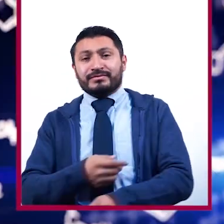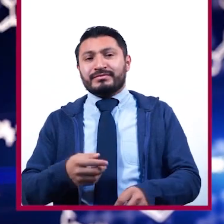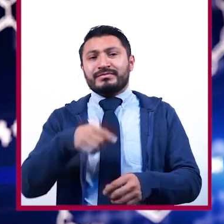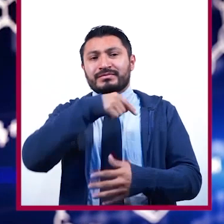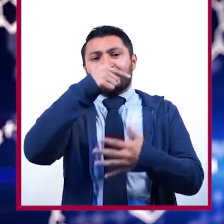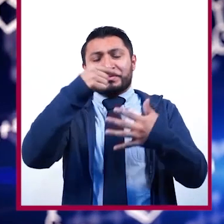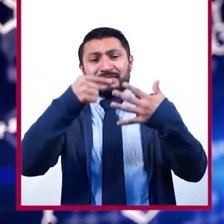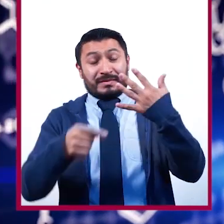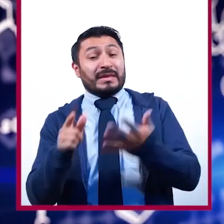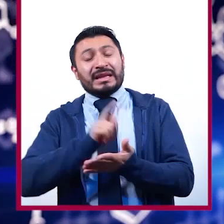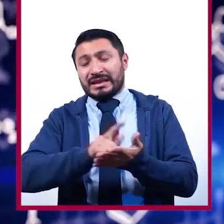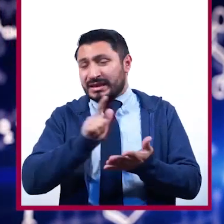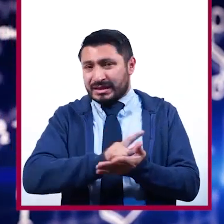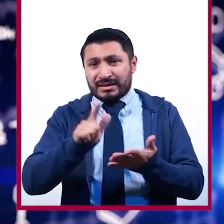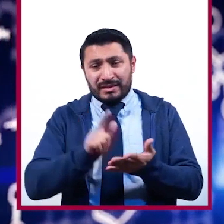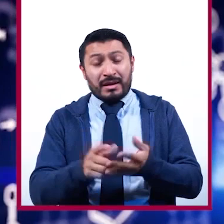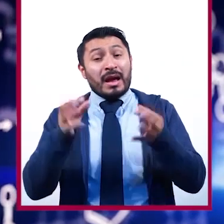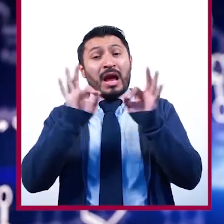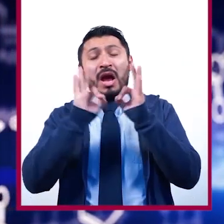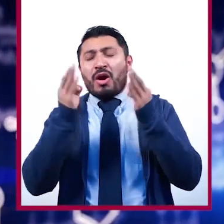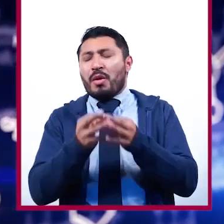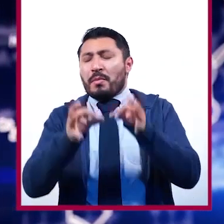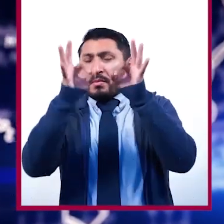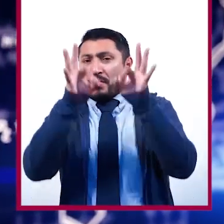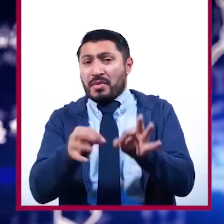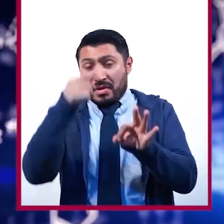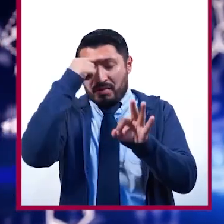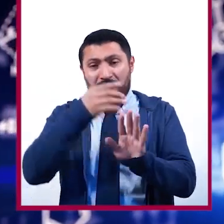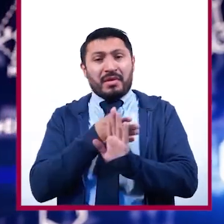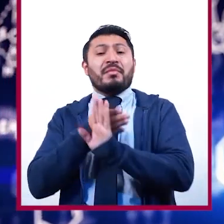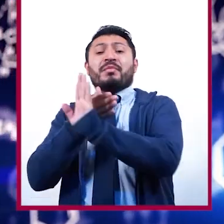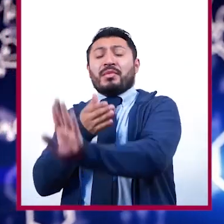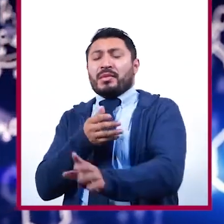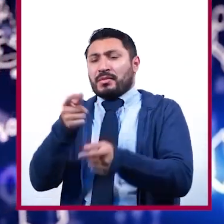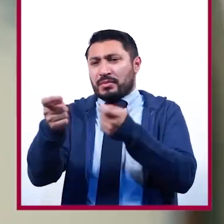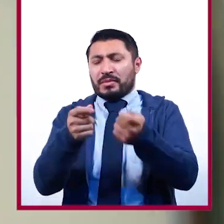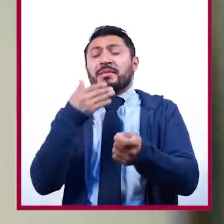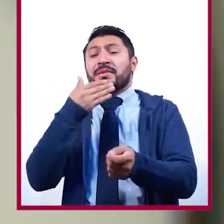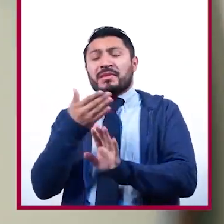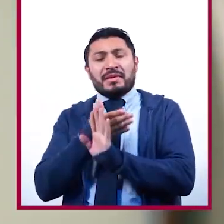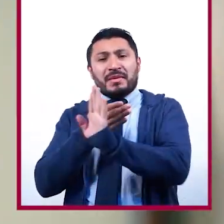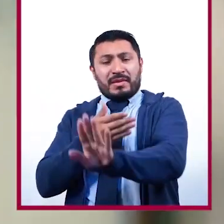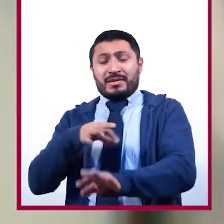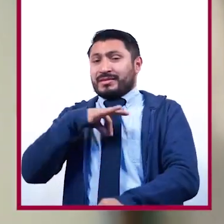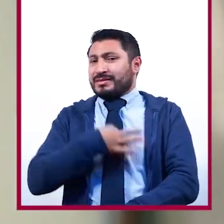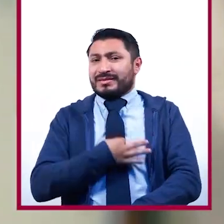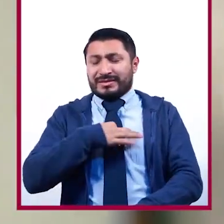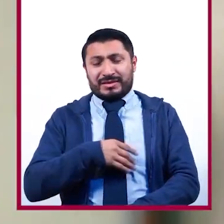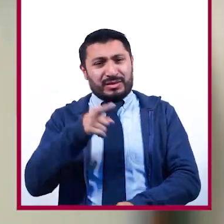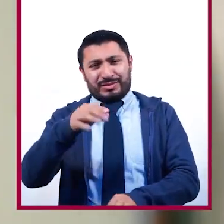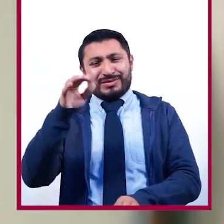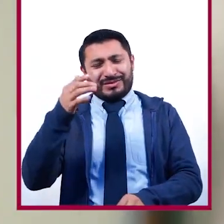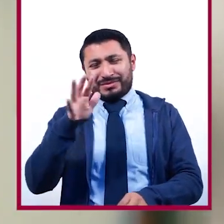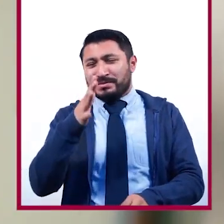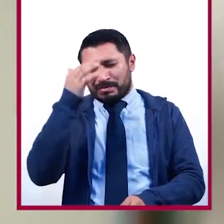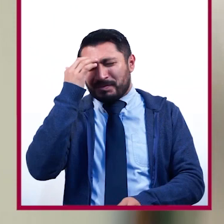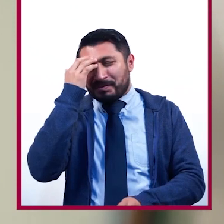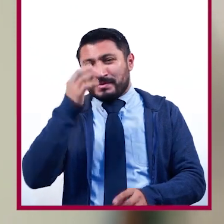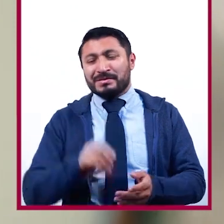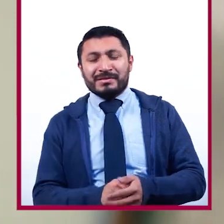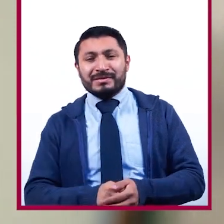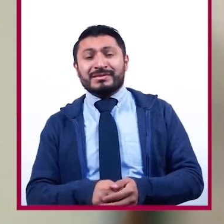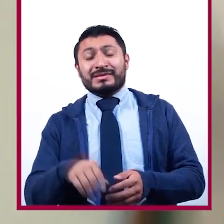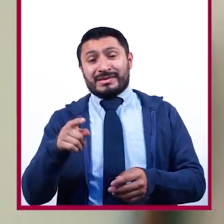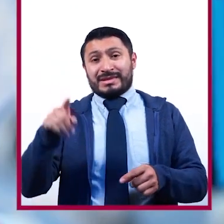vacunas, los antibióticos y la higiene eran métodos efectivos para prevenir y controlar enfermedades infecciosas. ¿Te suena